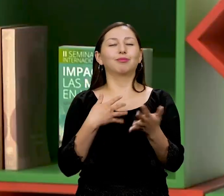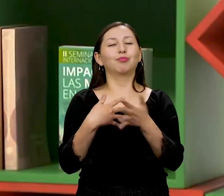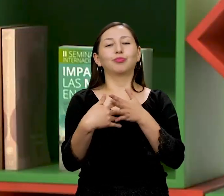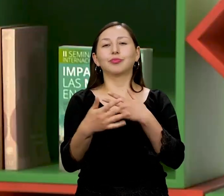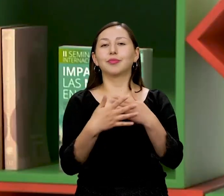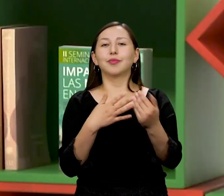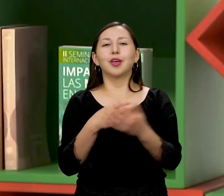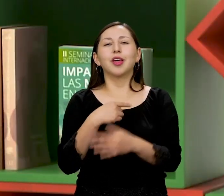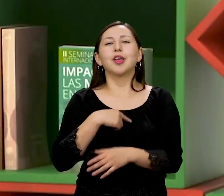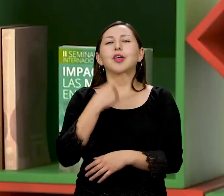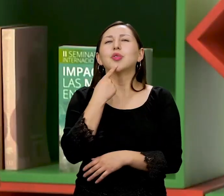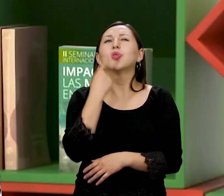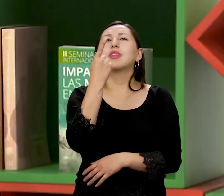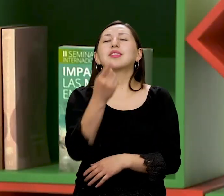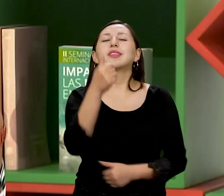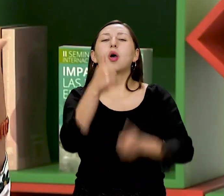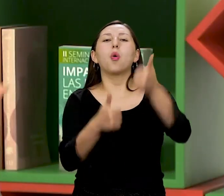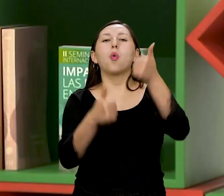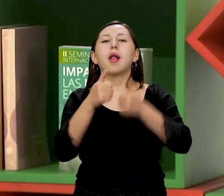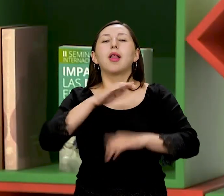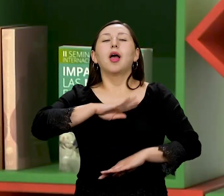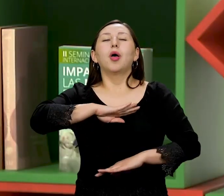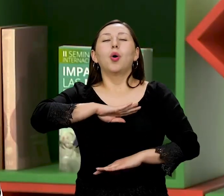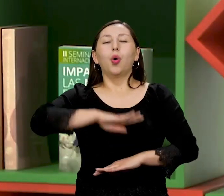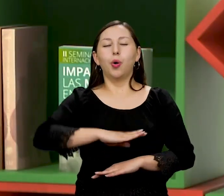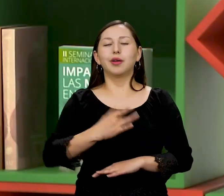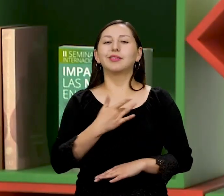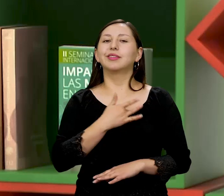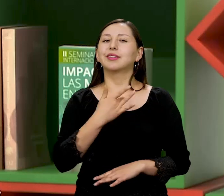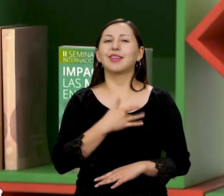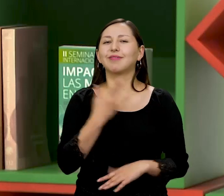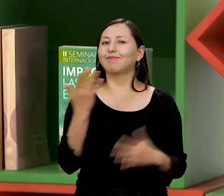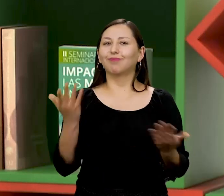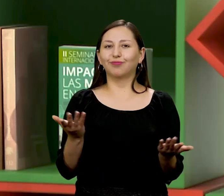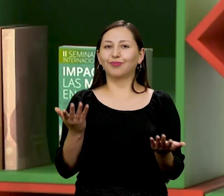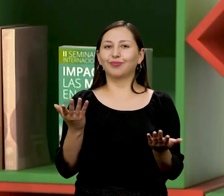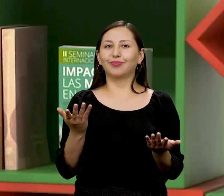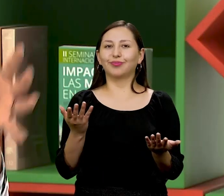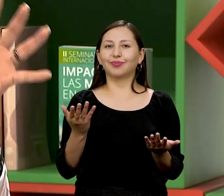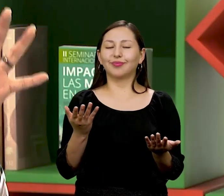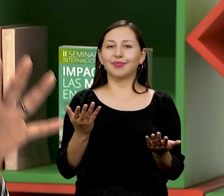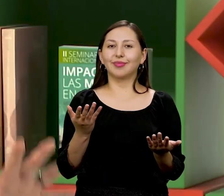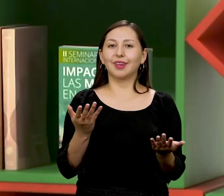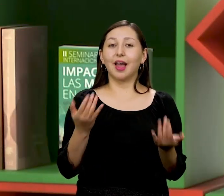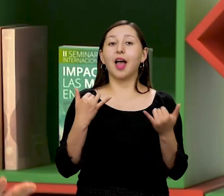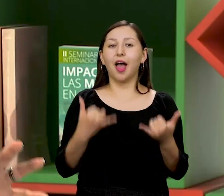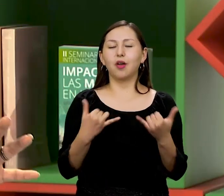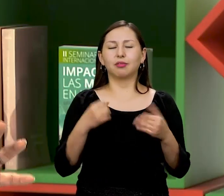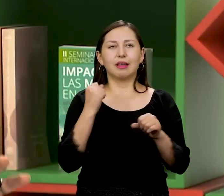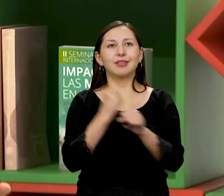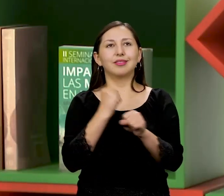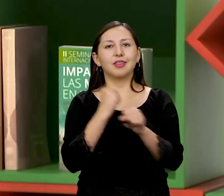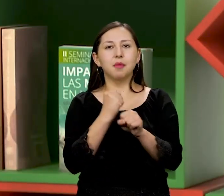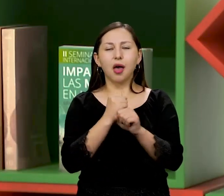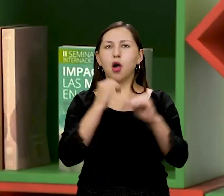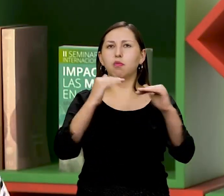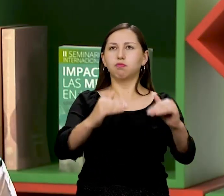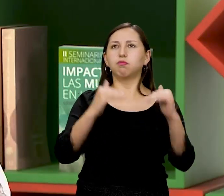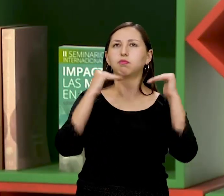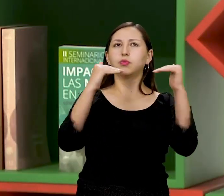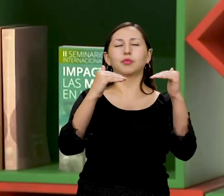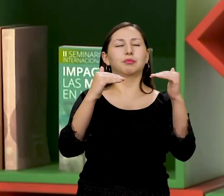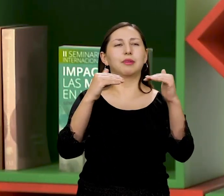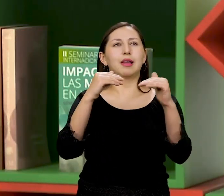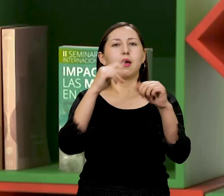¿cuál podrías decir que es la mayor satisfacción que ahora sientes ya en el lugar de donde estás ahora,